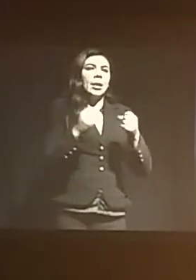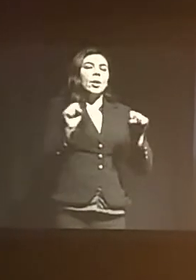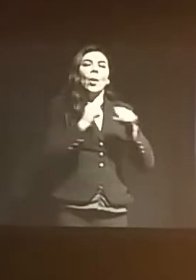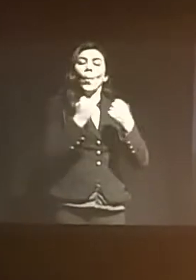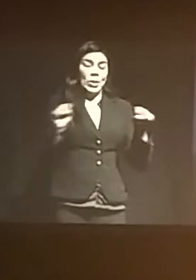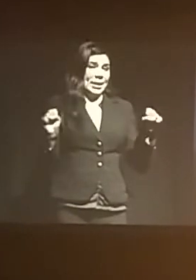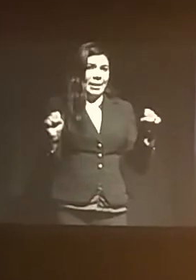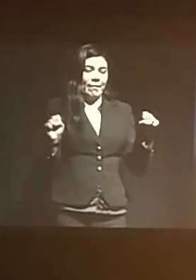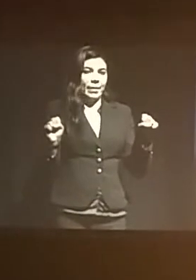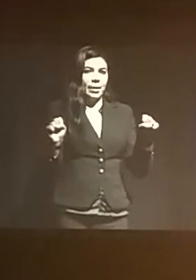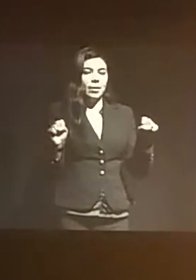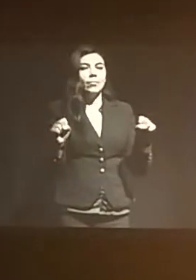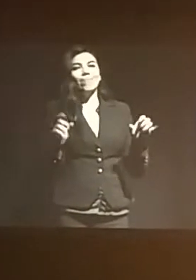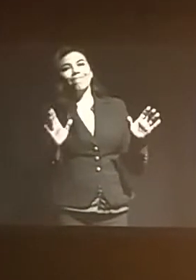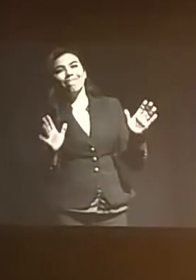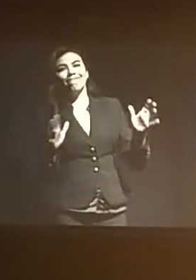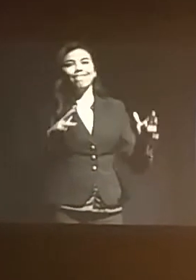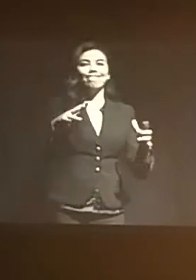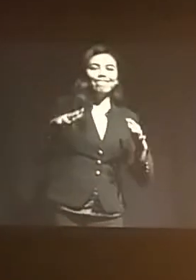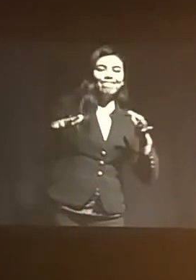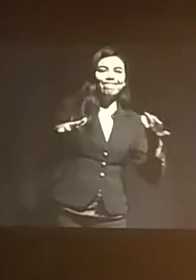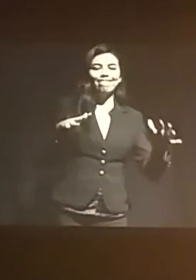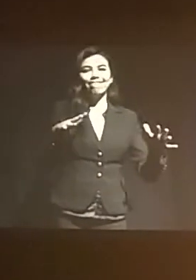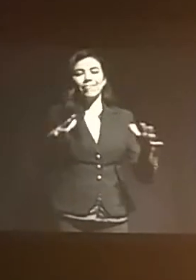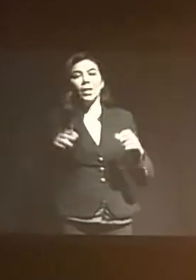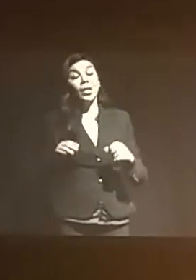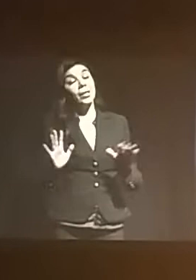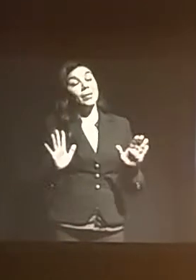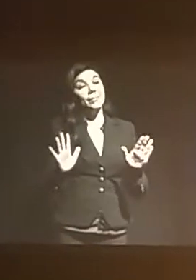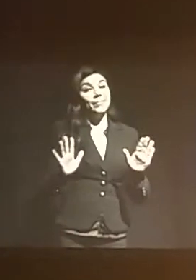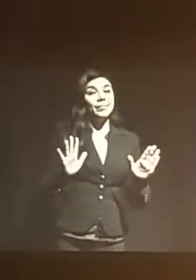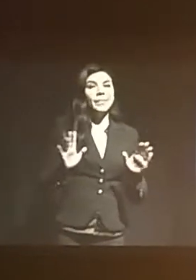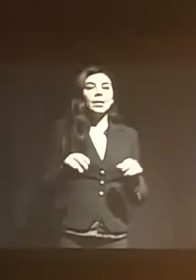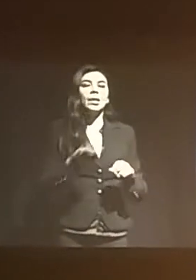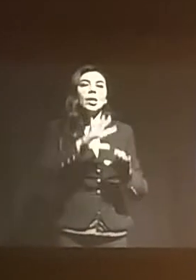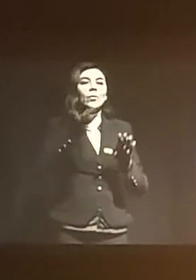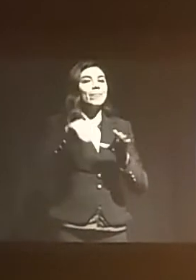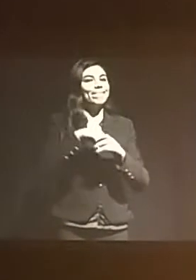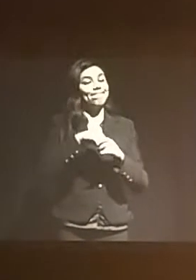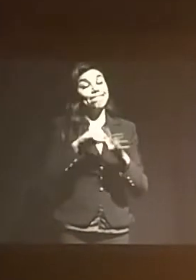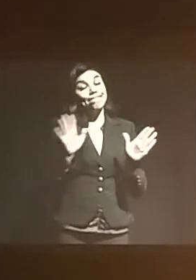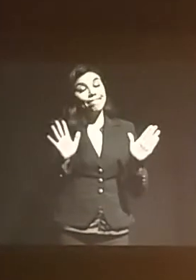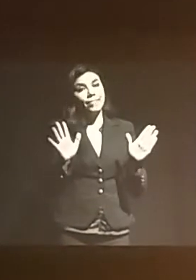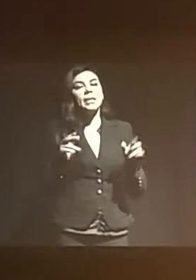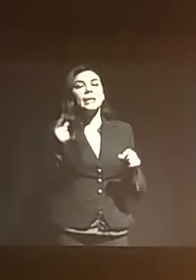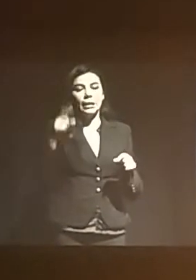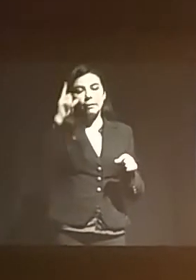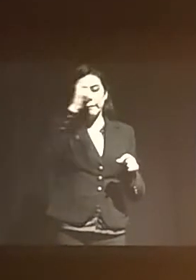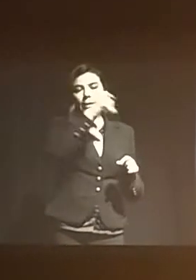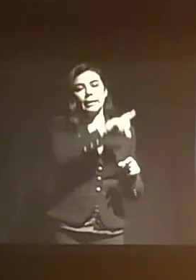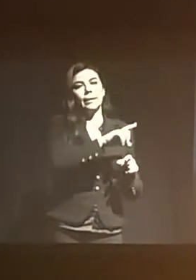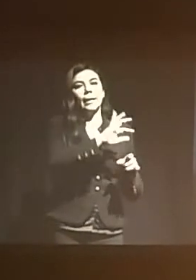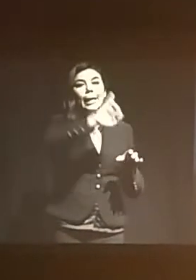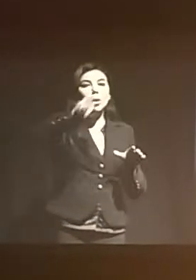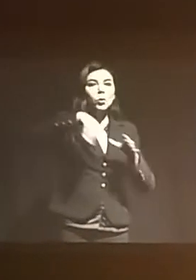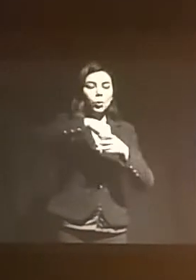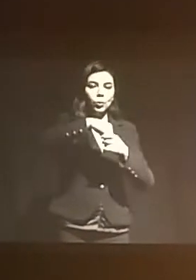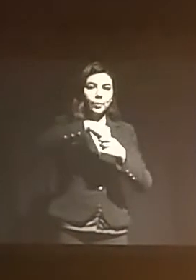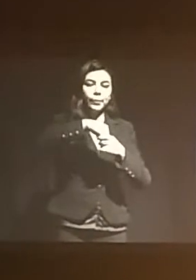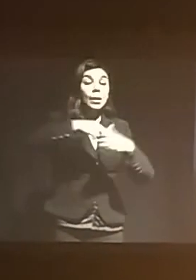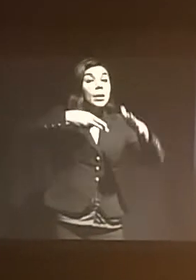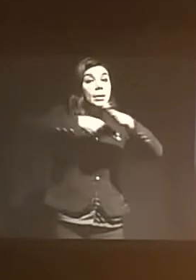grado de inclusión sin que tú salgas, entonces era una cosa que podía ser retóricamente debatible, pero sí se dificulta.